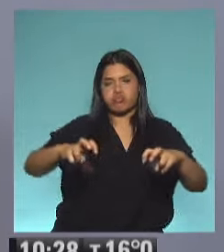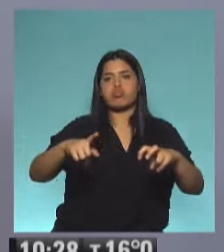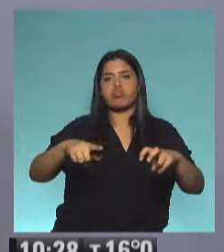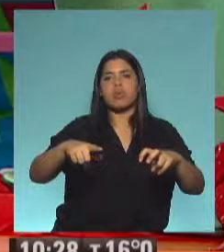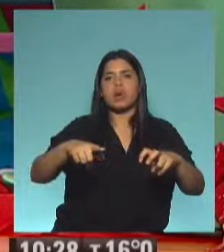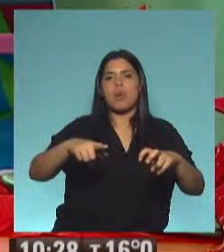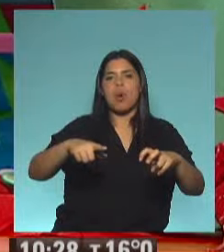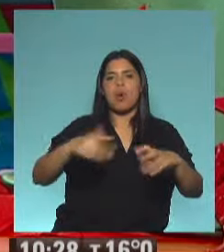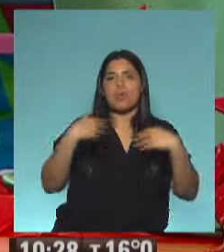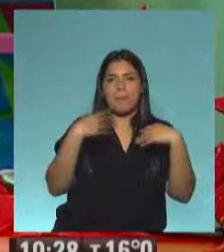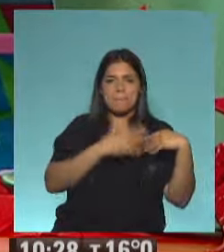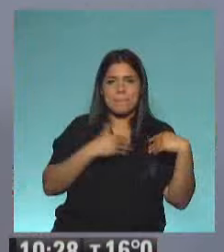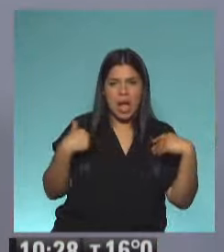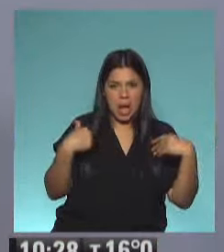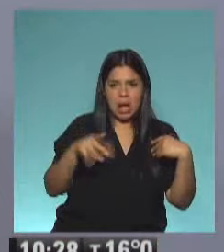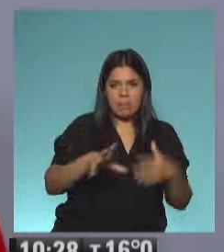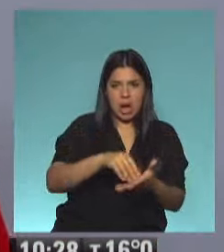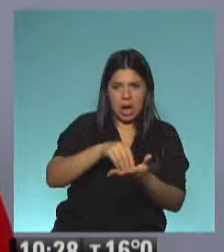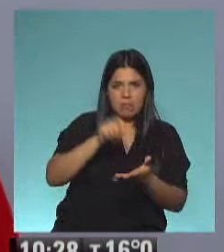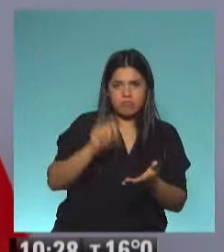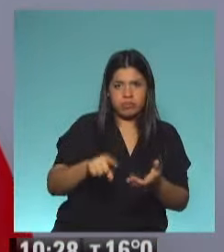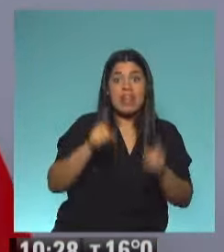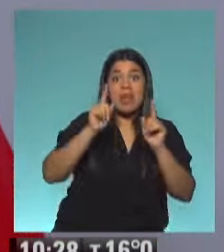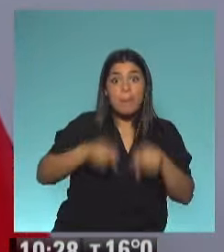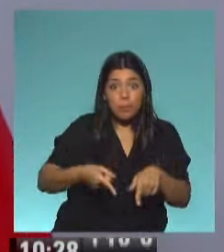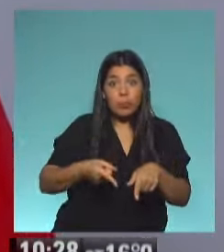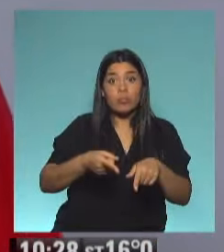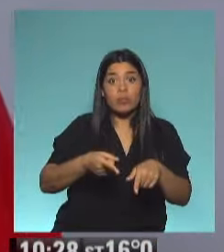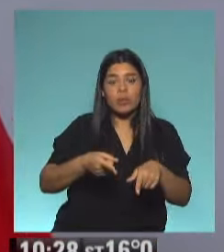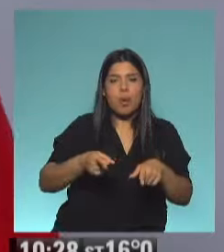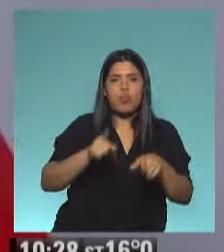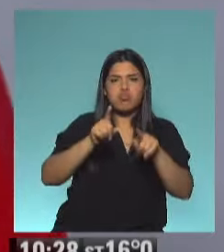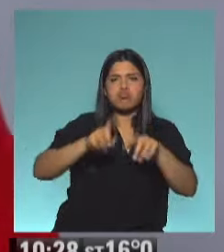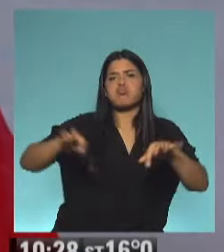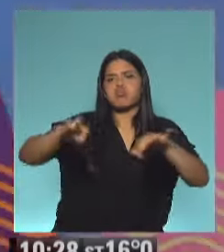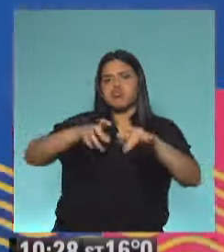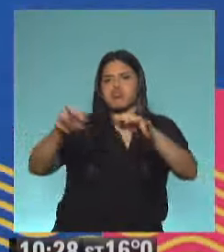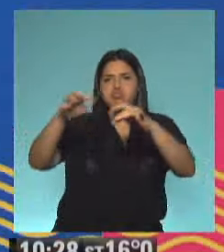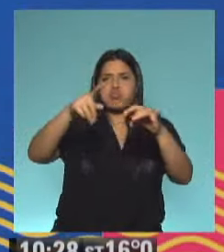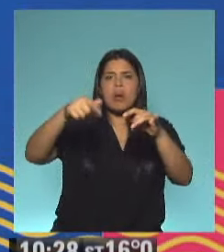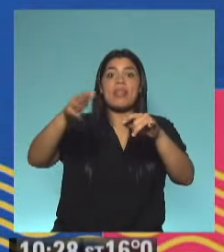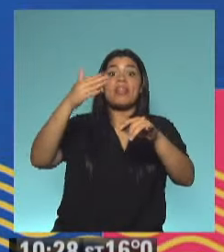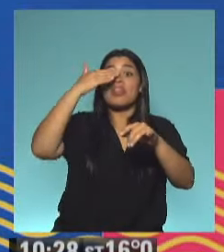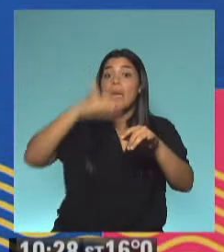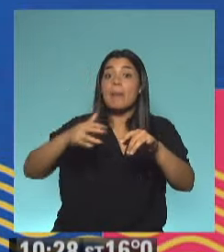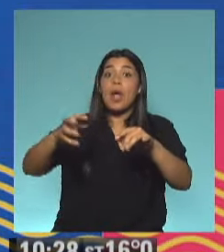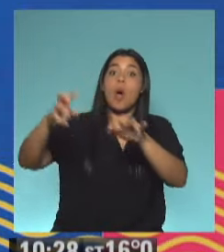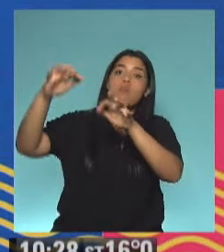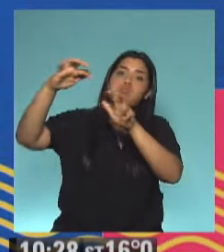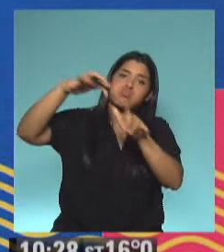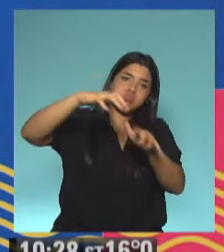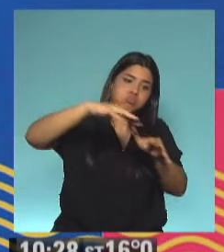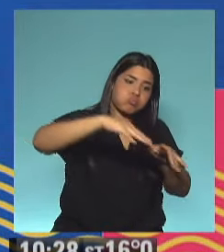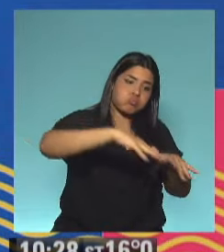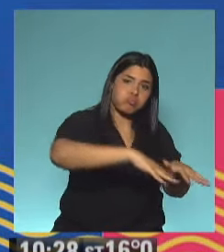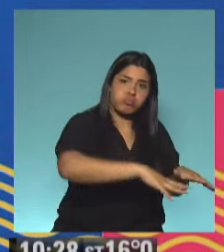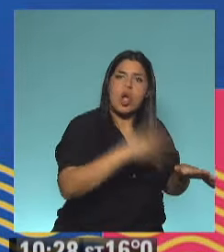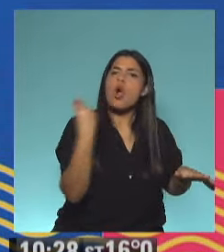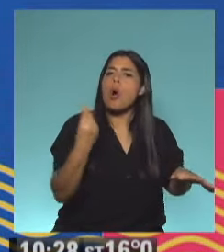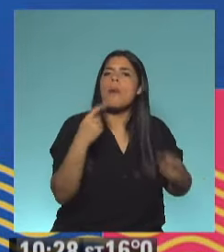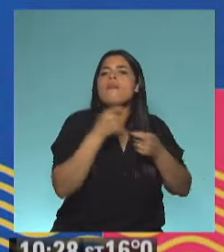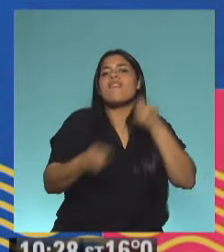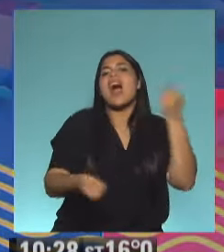el carnavalito. El carnavalito. Exactamente. Baile típico, una canción típica. Perfecto. ¿Está bien? No, lo más fascinante de todo esto, Nuria, yo no puedo entender cómo